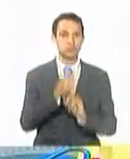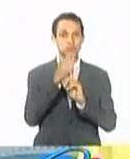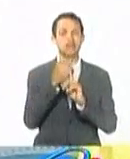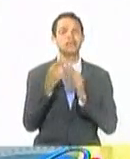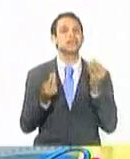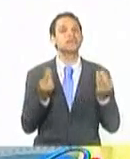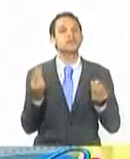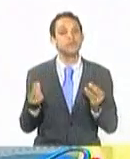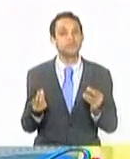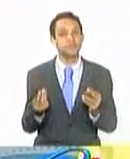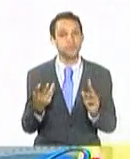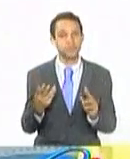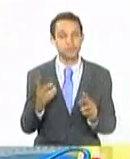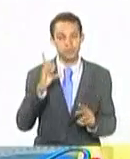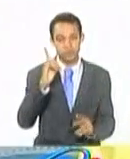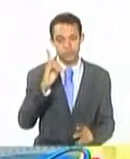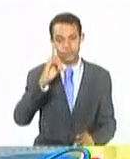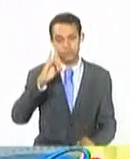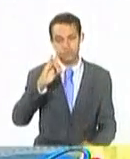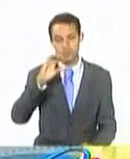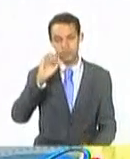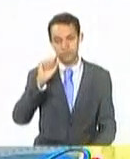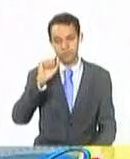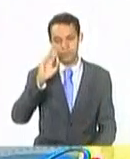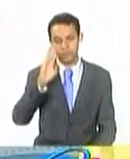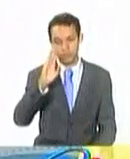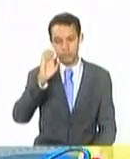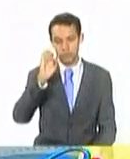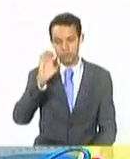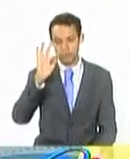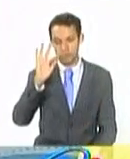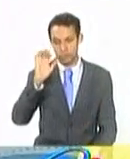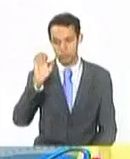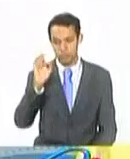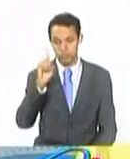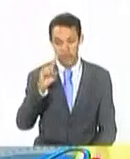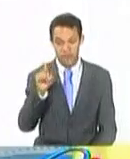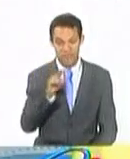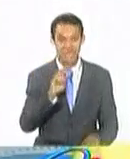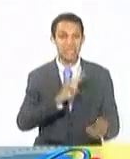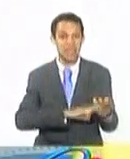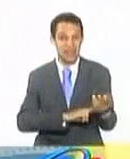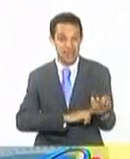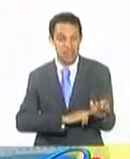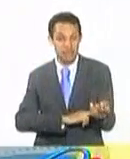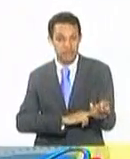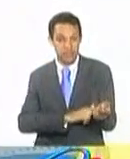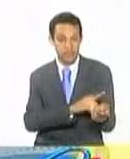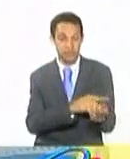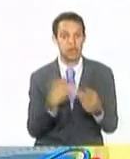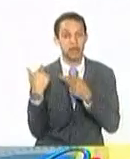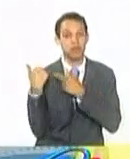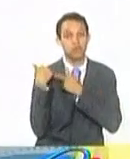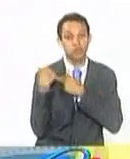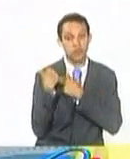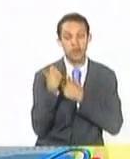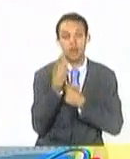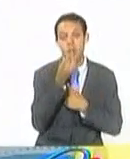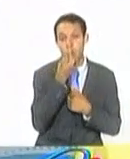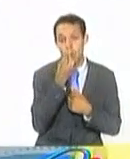la diabetología y la nefrología han sido muy responsables con la